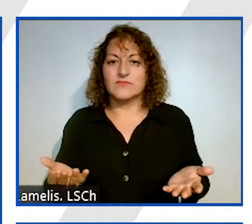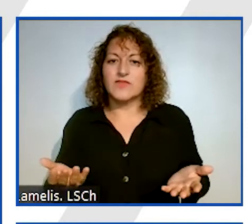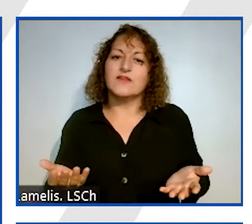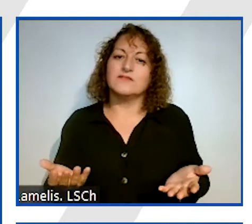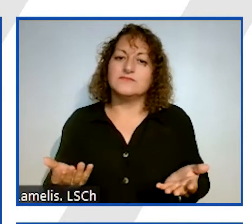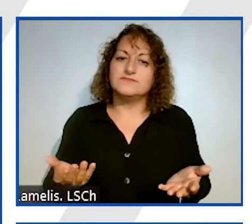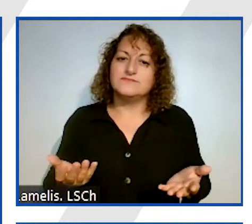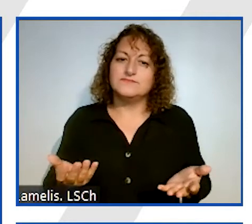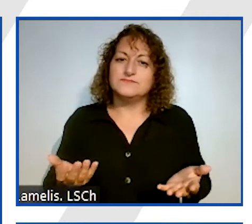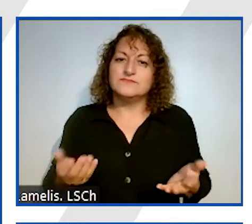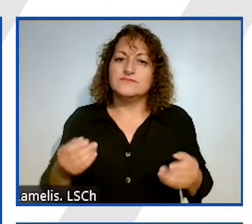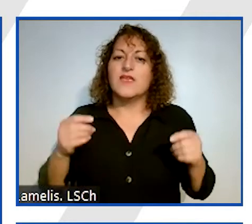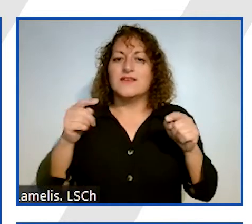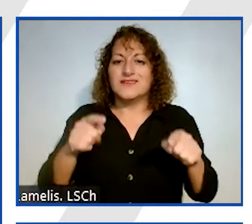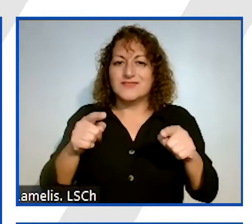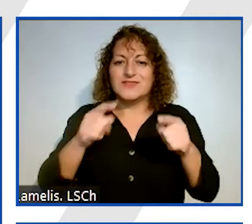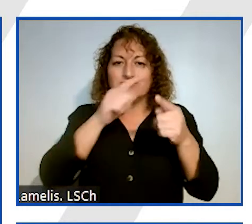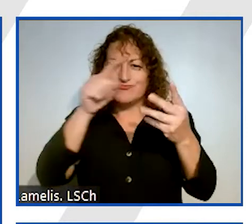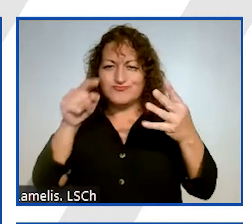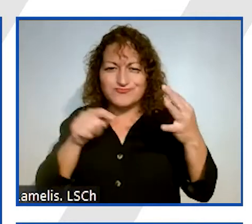Y bueno, este es el gran ramillete